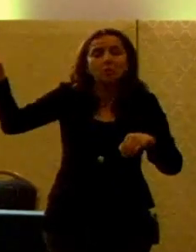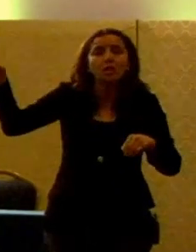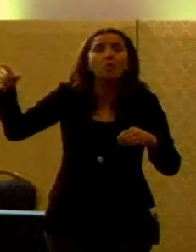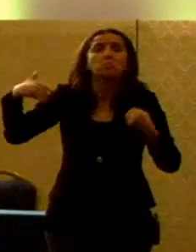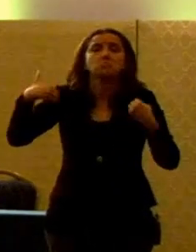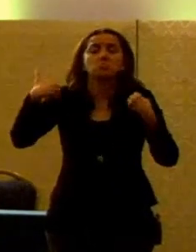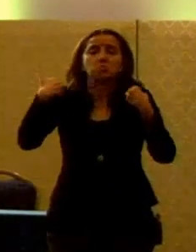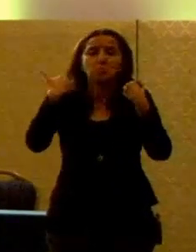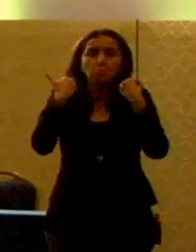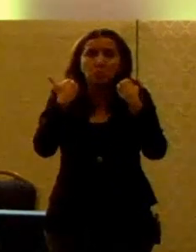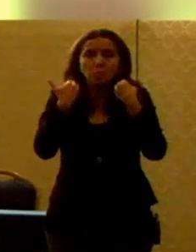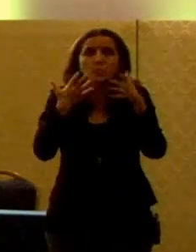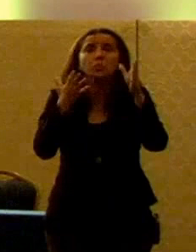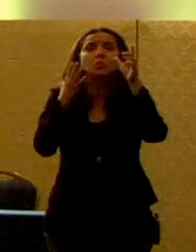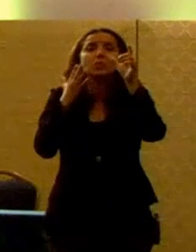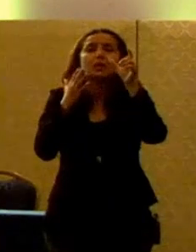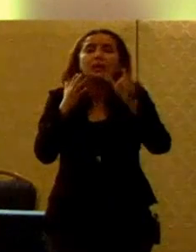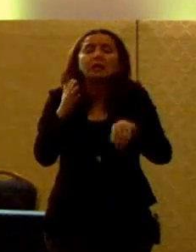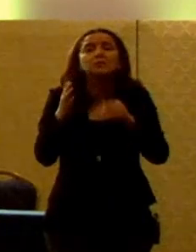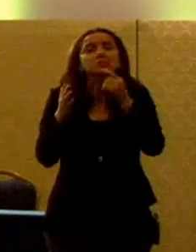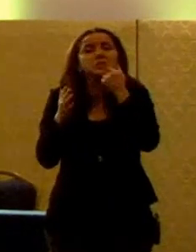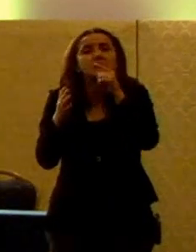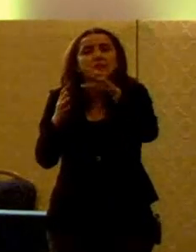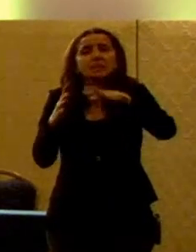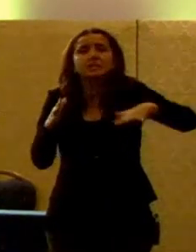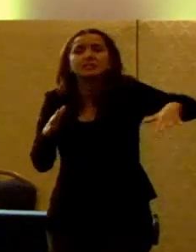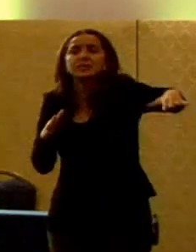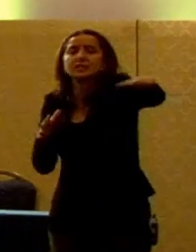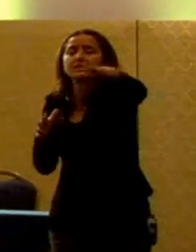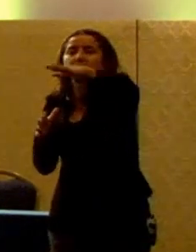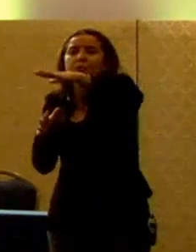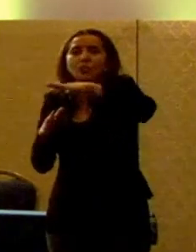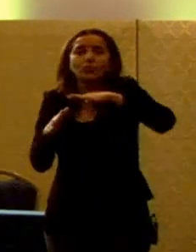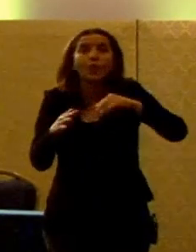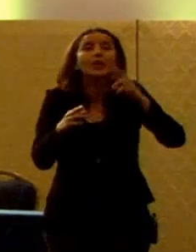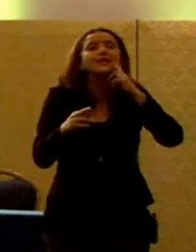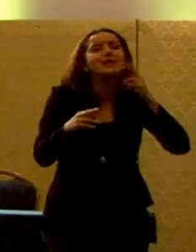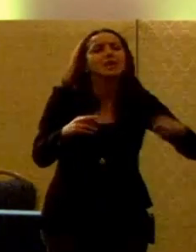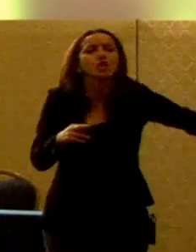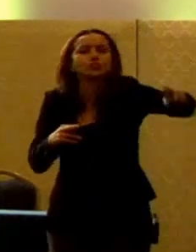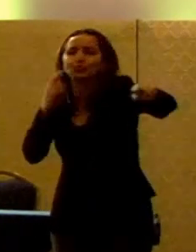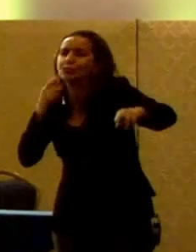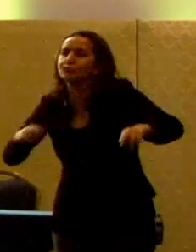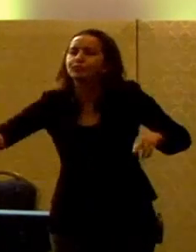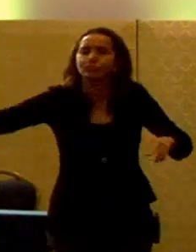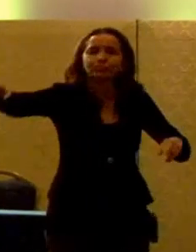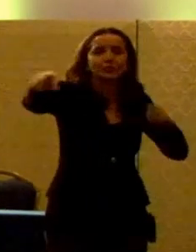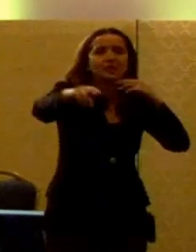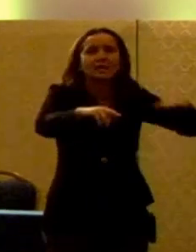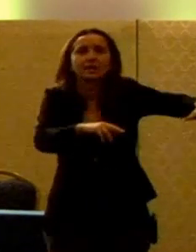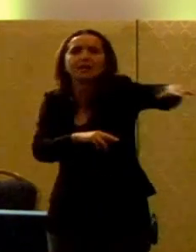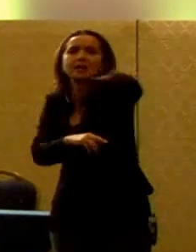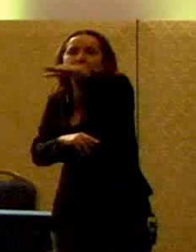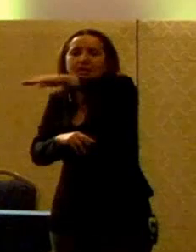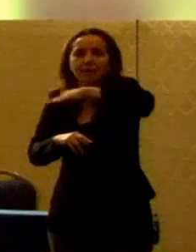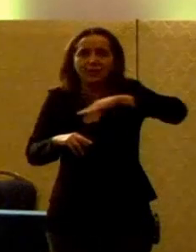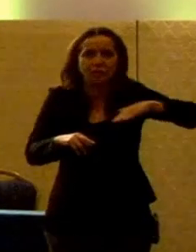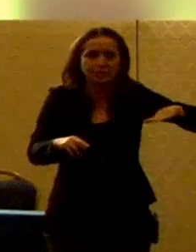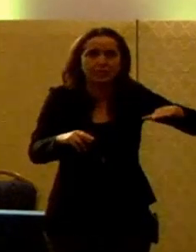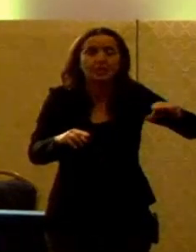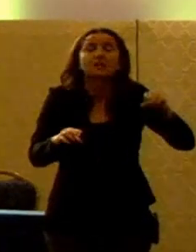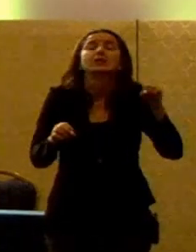o más desfortuna que fortuna, de estar rodeada por una serie de ríos. Pero además tiene una composición orográfica que